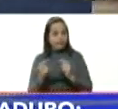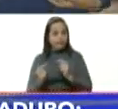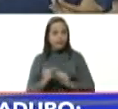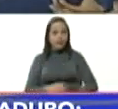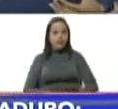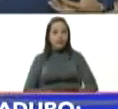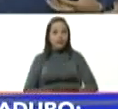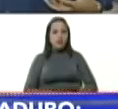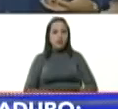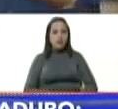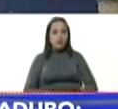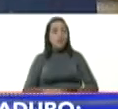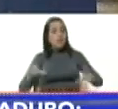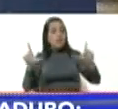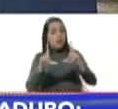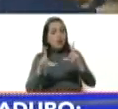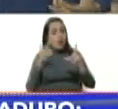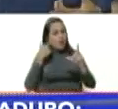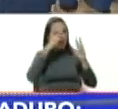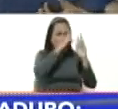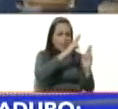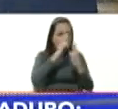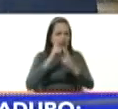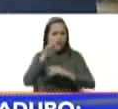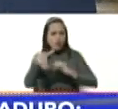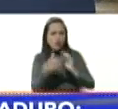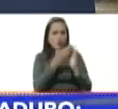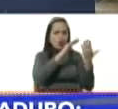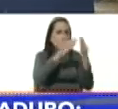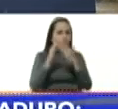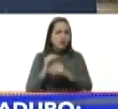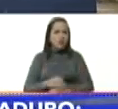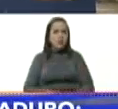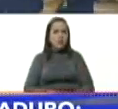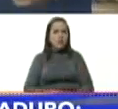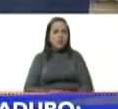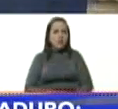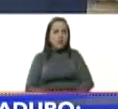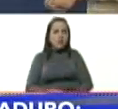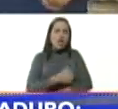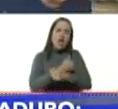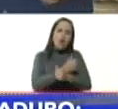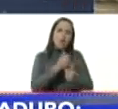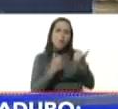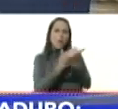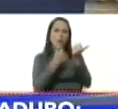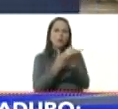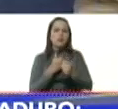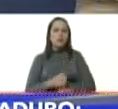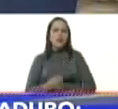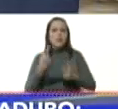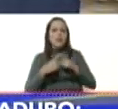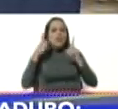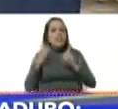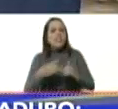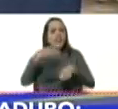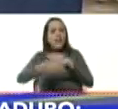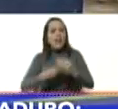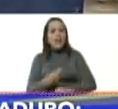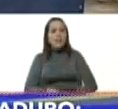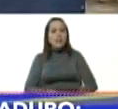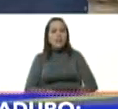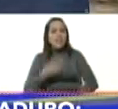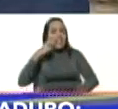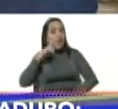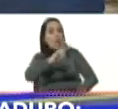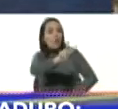grandes medios. Así es. Yo respeto todos los medios comunitarios, todos. Los quiero, los apoyo. Pero tiene que ser los medios que lo vean